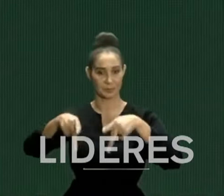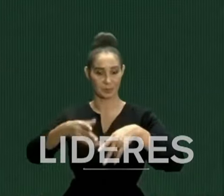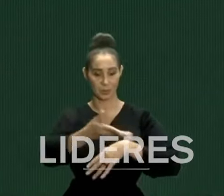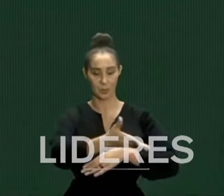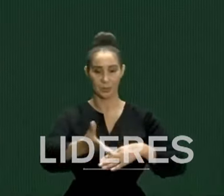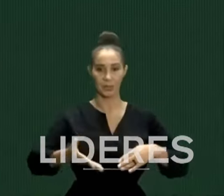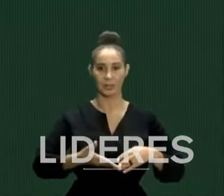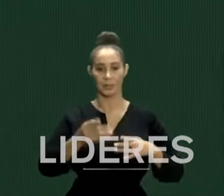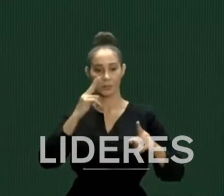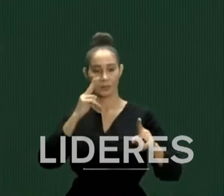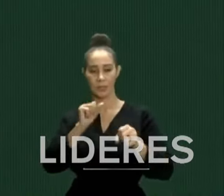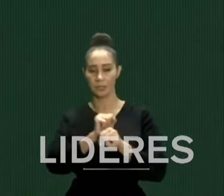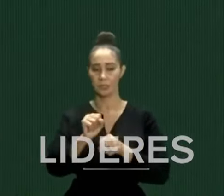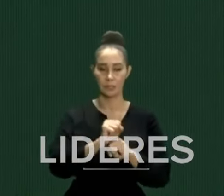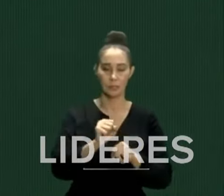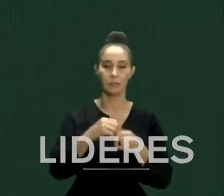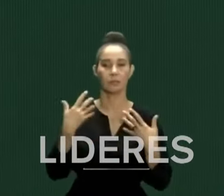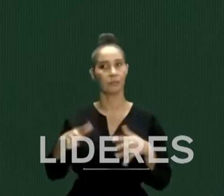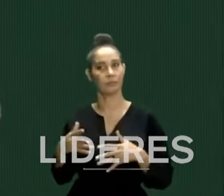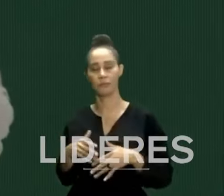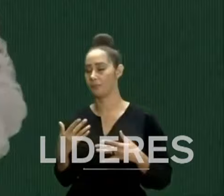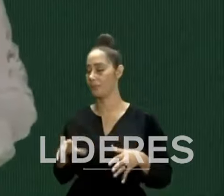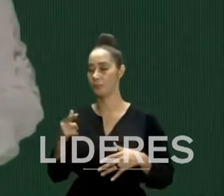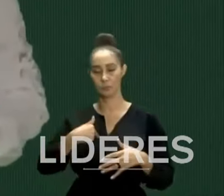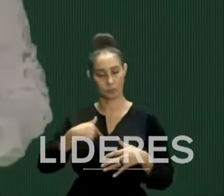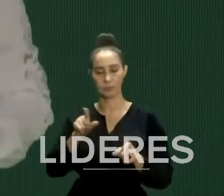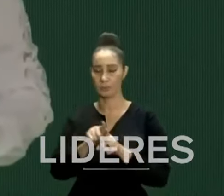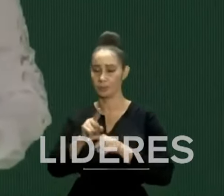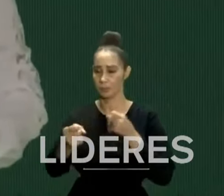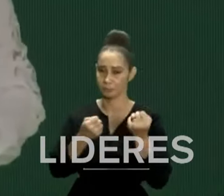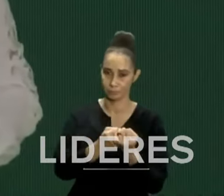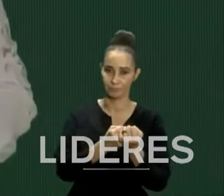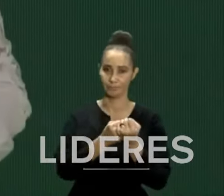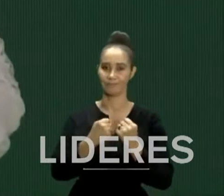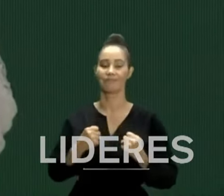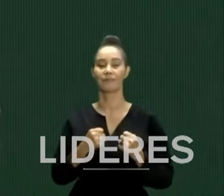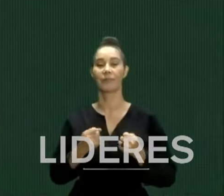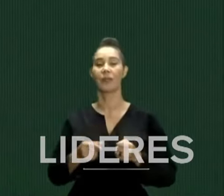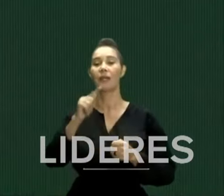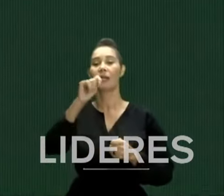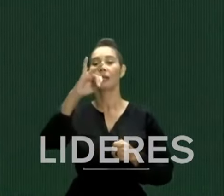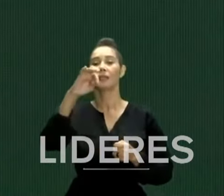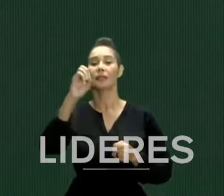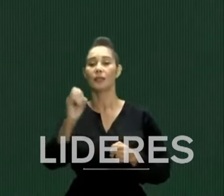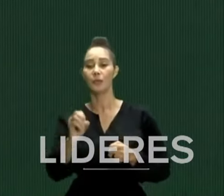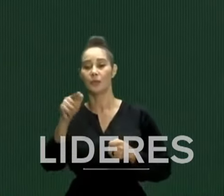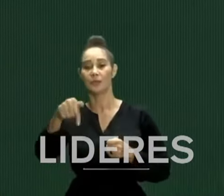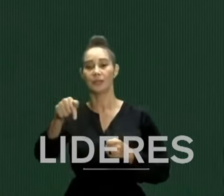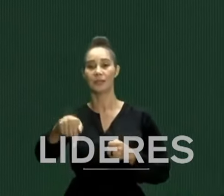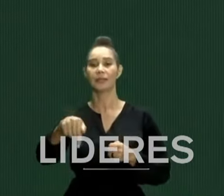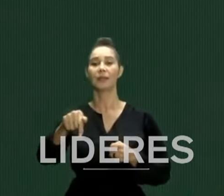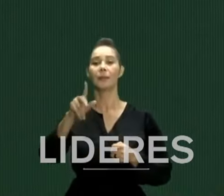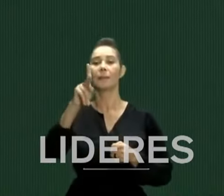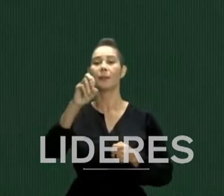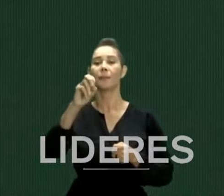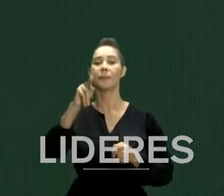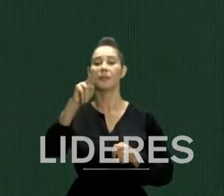que cuando nos vieron fajados dijeron, no, pero espérense, yo también tengo que aportar. A Tío Pepino Bonarelli, que está aquí. Tío